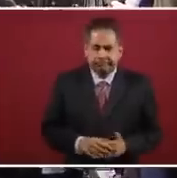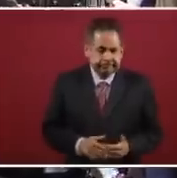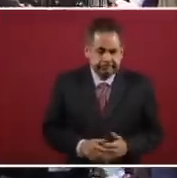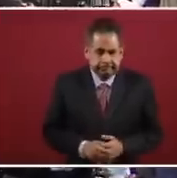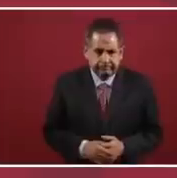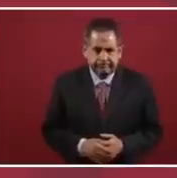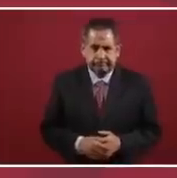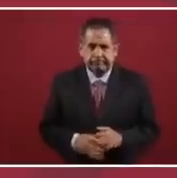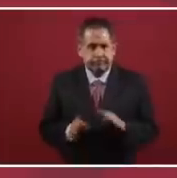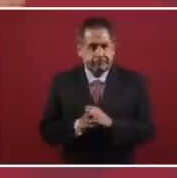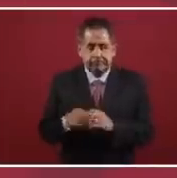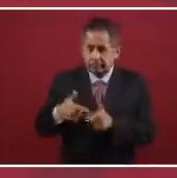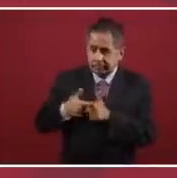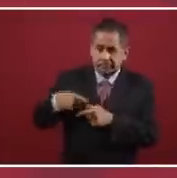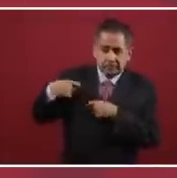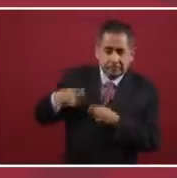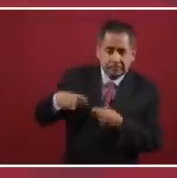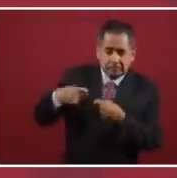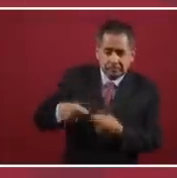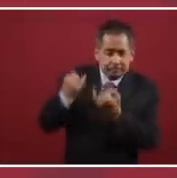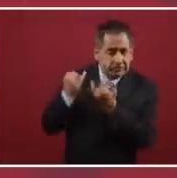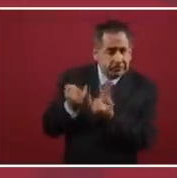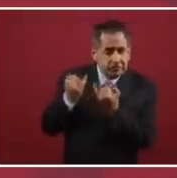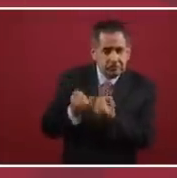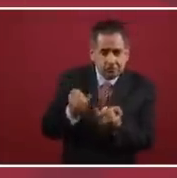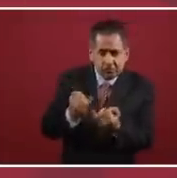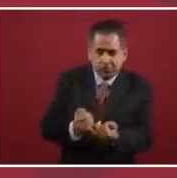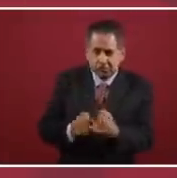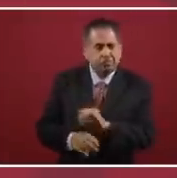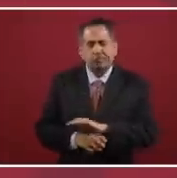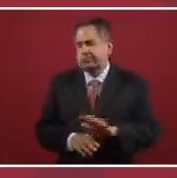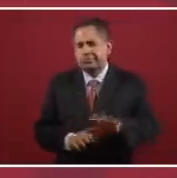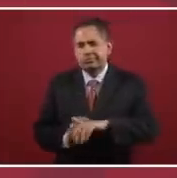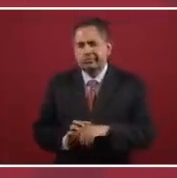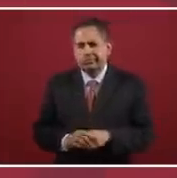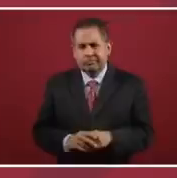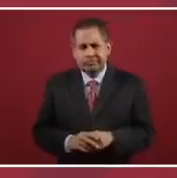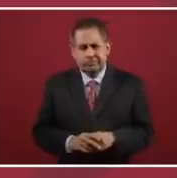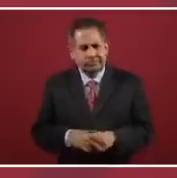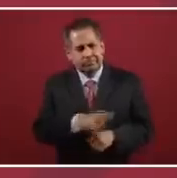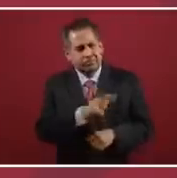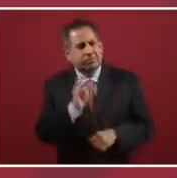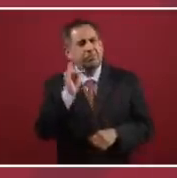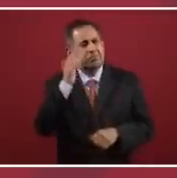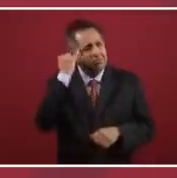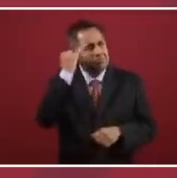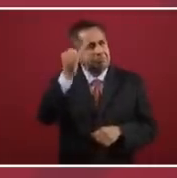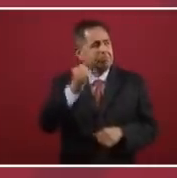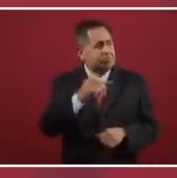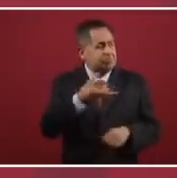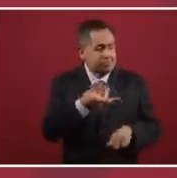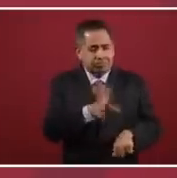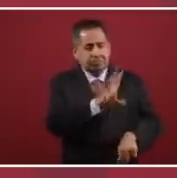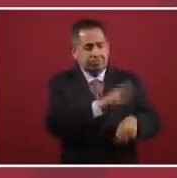Ni modo que vamos a seguir con lo mismo. ¿Cuándo se terminarían las